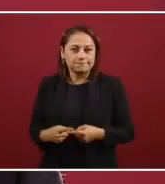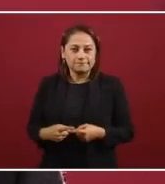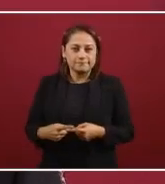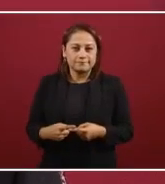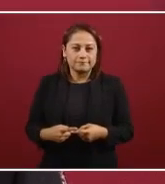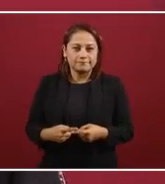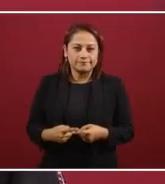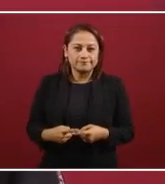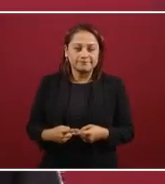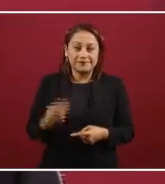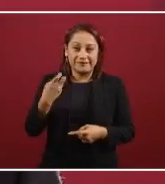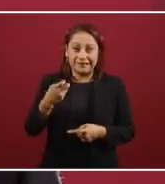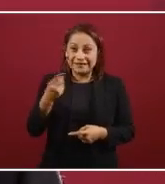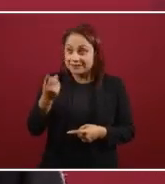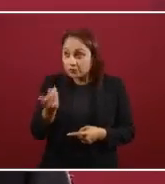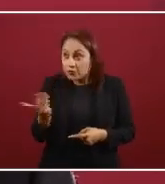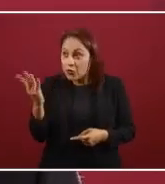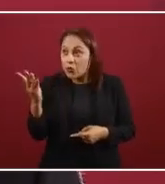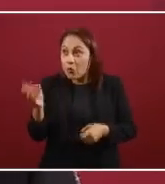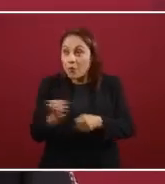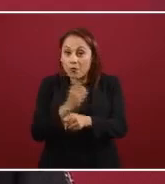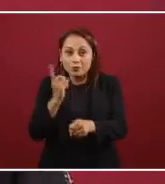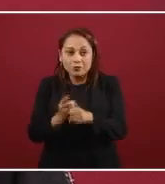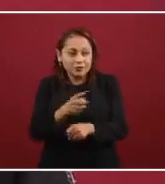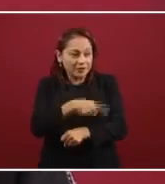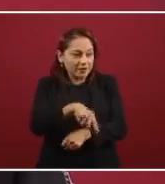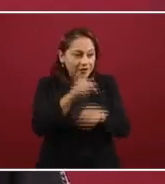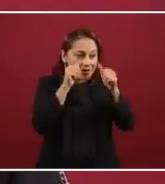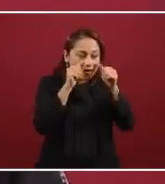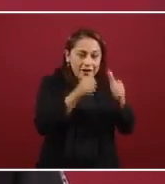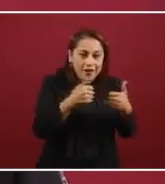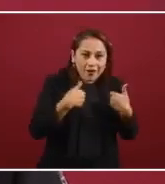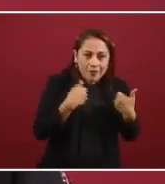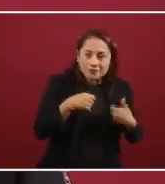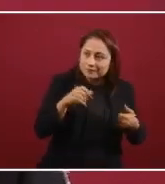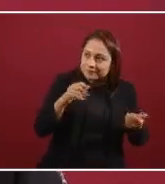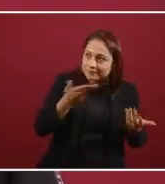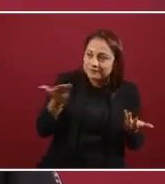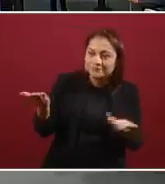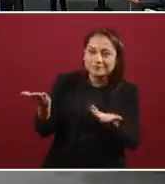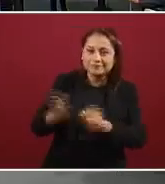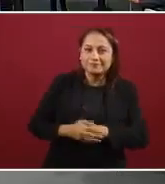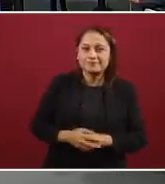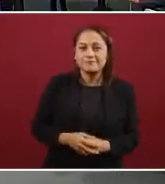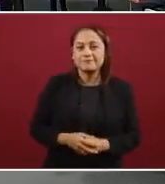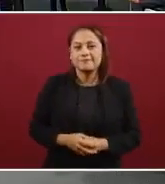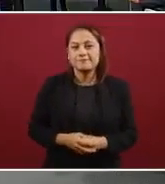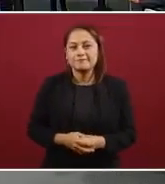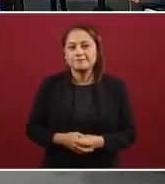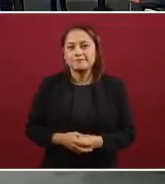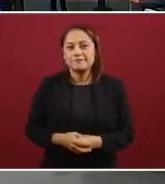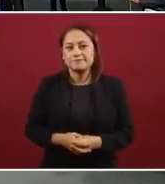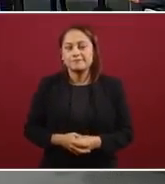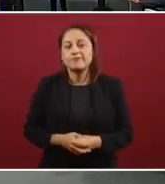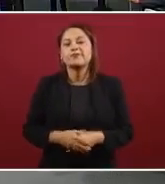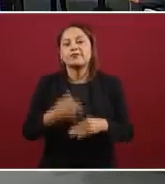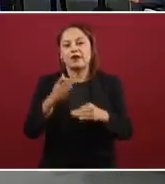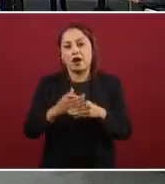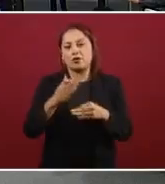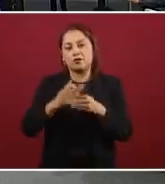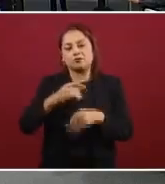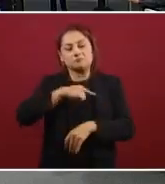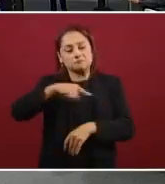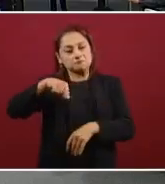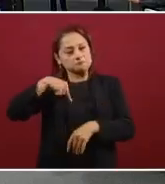todas estas posibilidades, ¿no?, que se tienen. Entonces, vamos a seguir